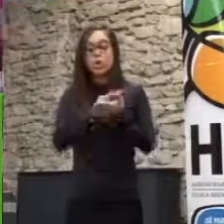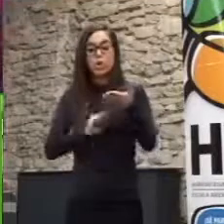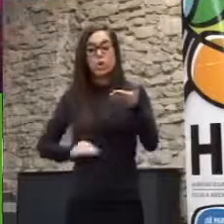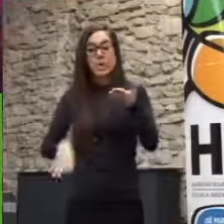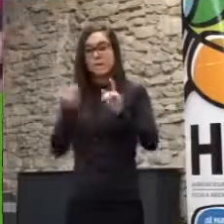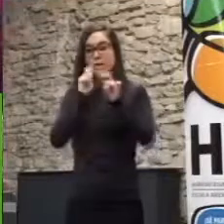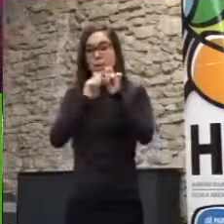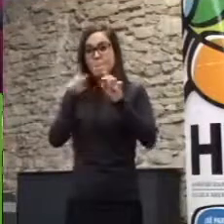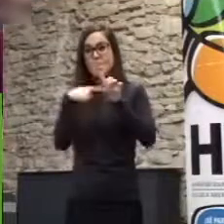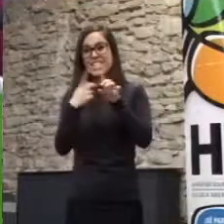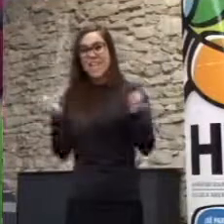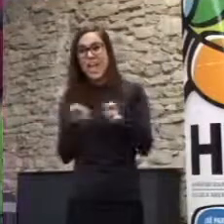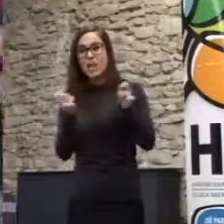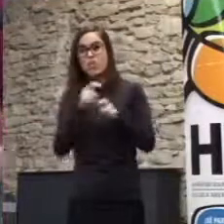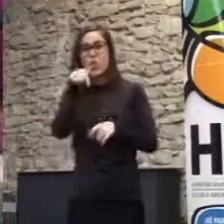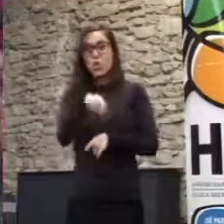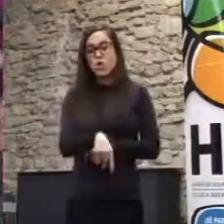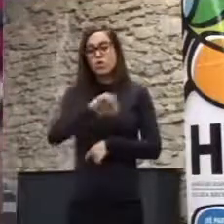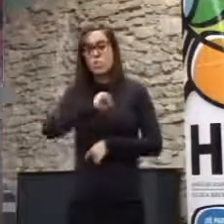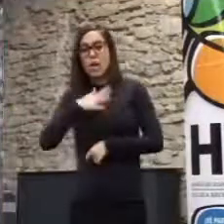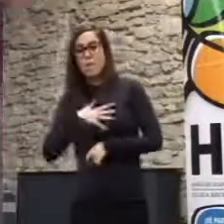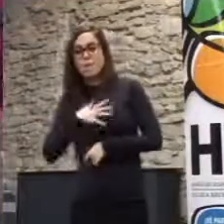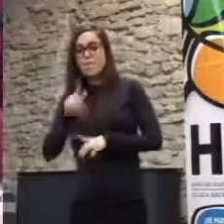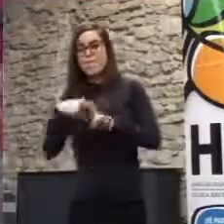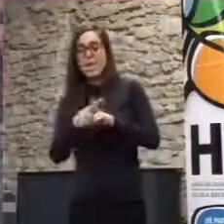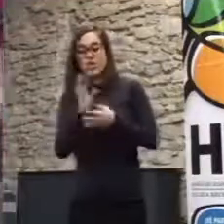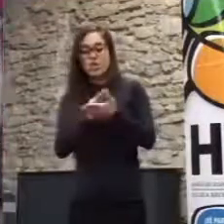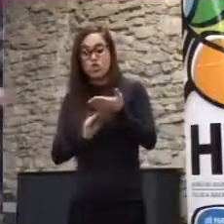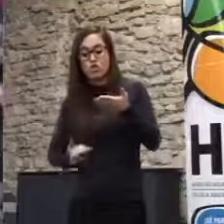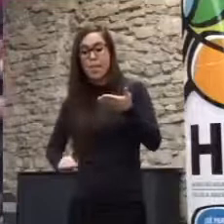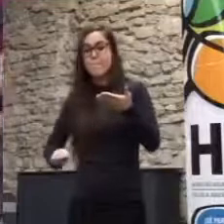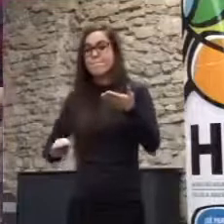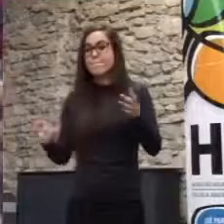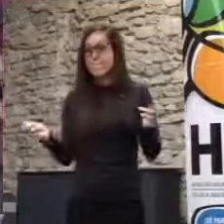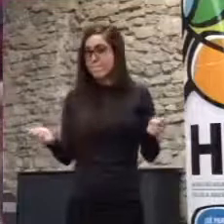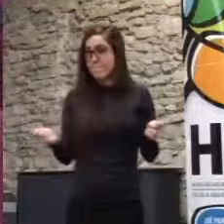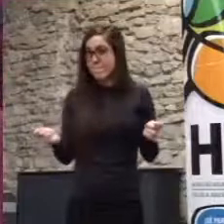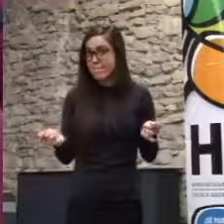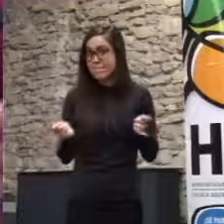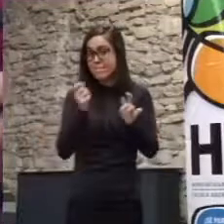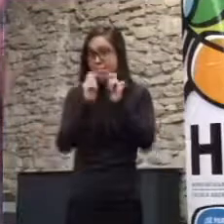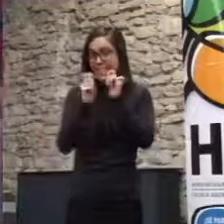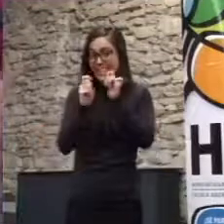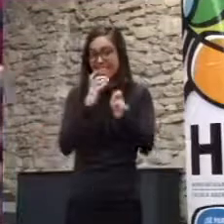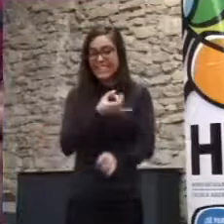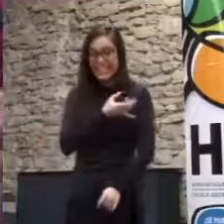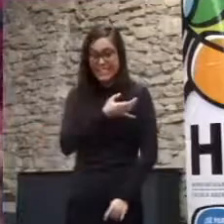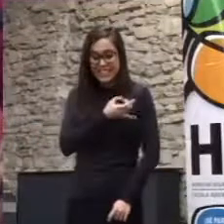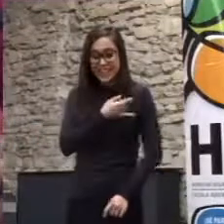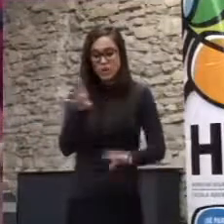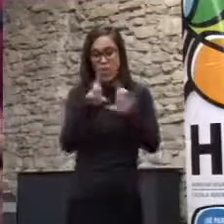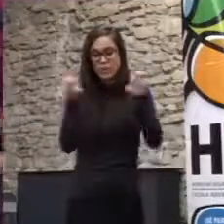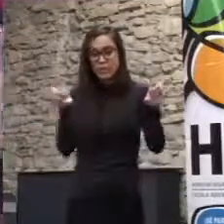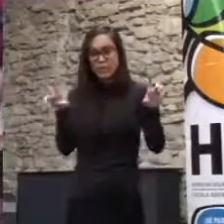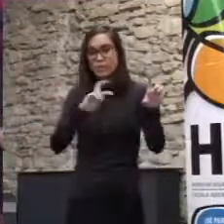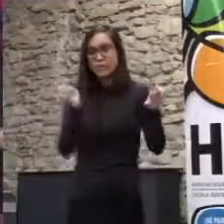y convocatorias de hoy o de mañana y notas de prensa publicadas por administraciones públicas, sindicatos y empresas de gran envergadura,